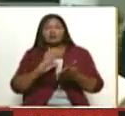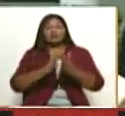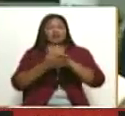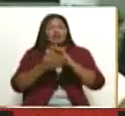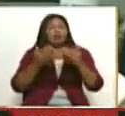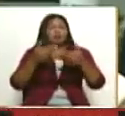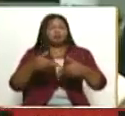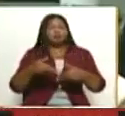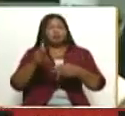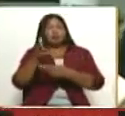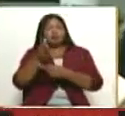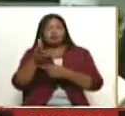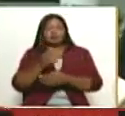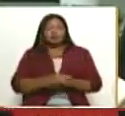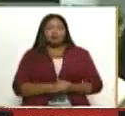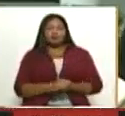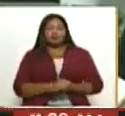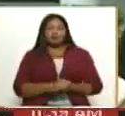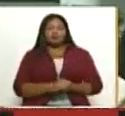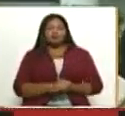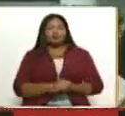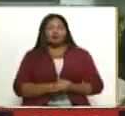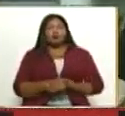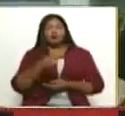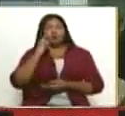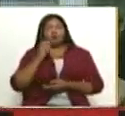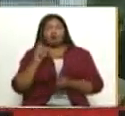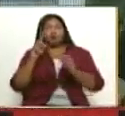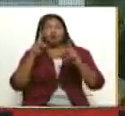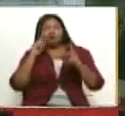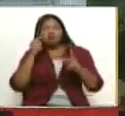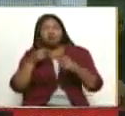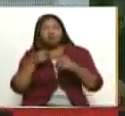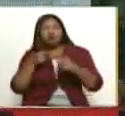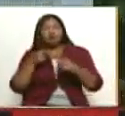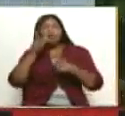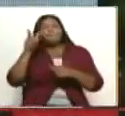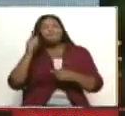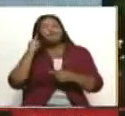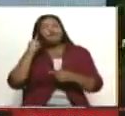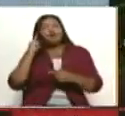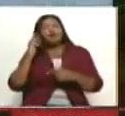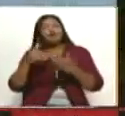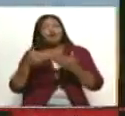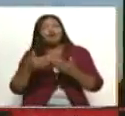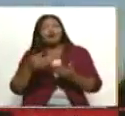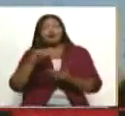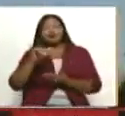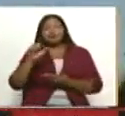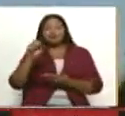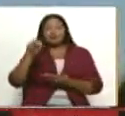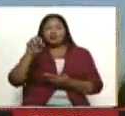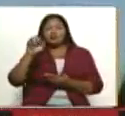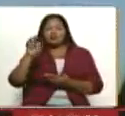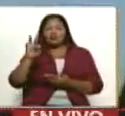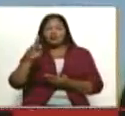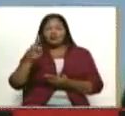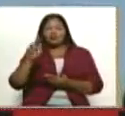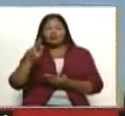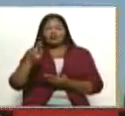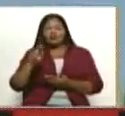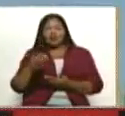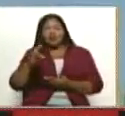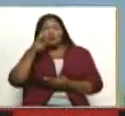La vocera del mecanismo es, por fortuna nuestra, una destacada mujer, Jennifer Wright, de la misión de